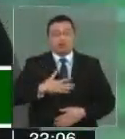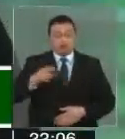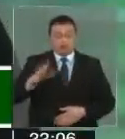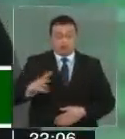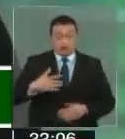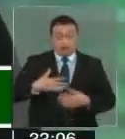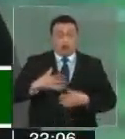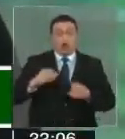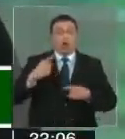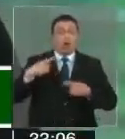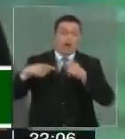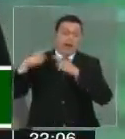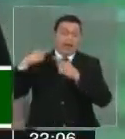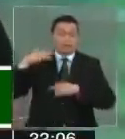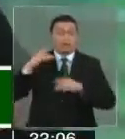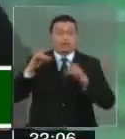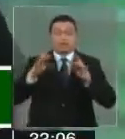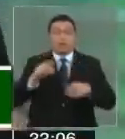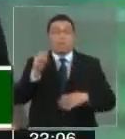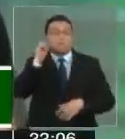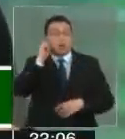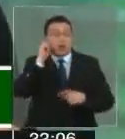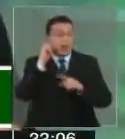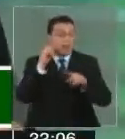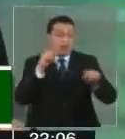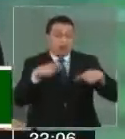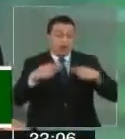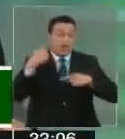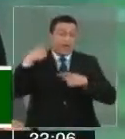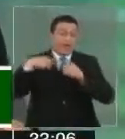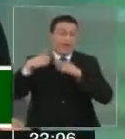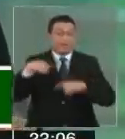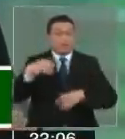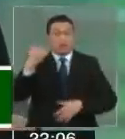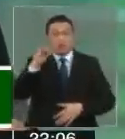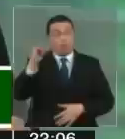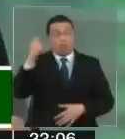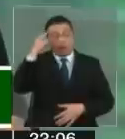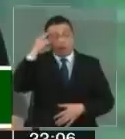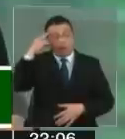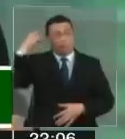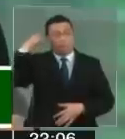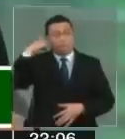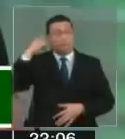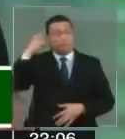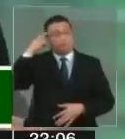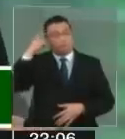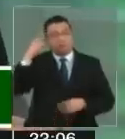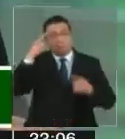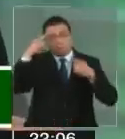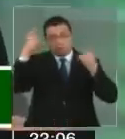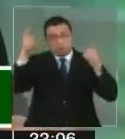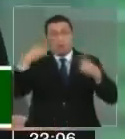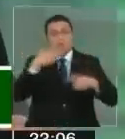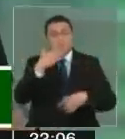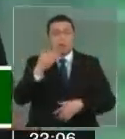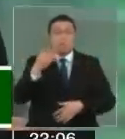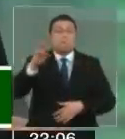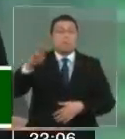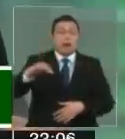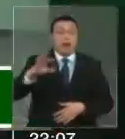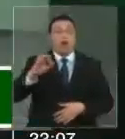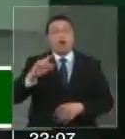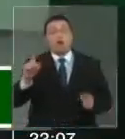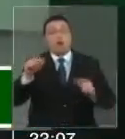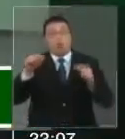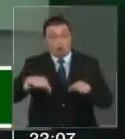mi generación. Yeah. Mi generación, las mujeres de mi generación nunca se preguntaron si querían ser mamás o no, como